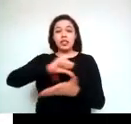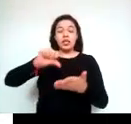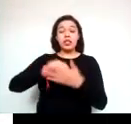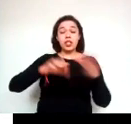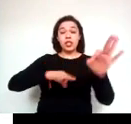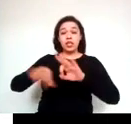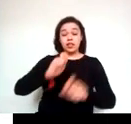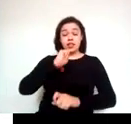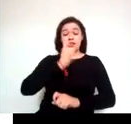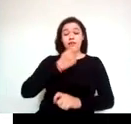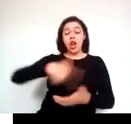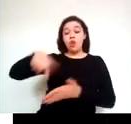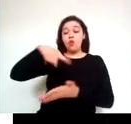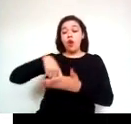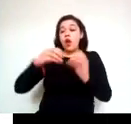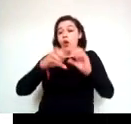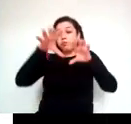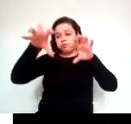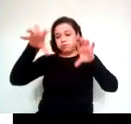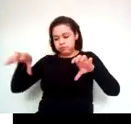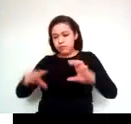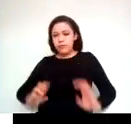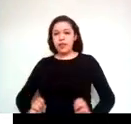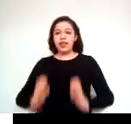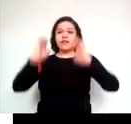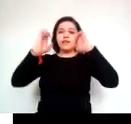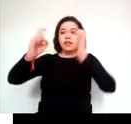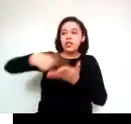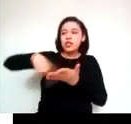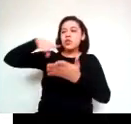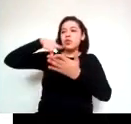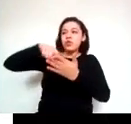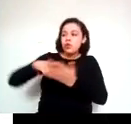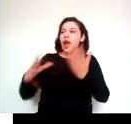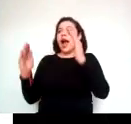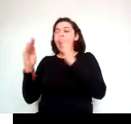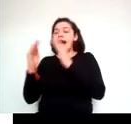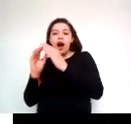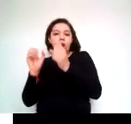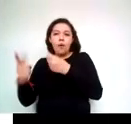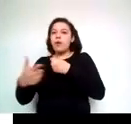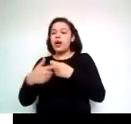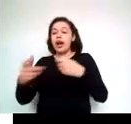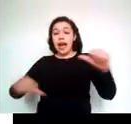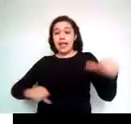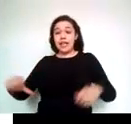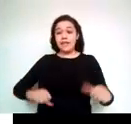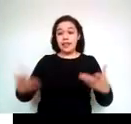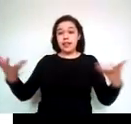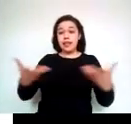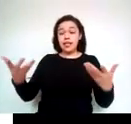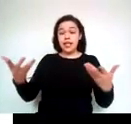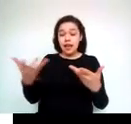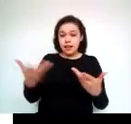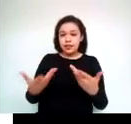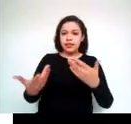un lugar o los lugares como edificios, locales, instalaciones, en donde se realizan las actividades y las funciones core